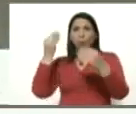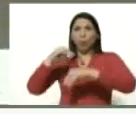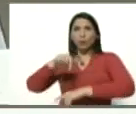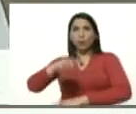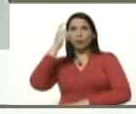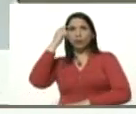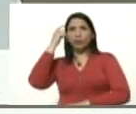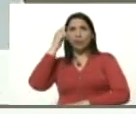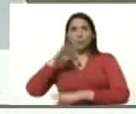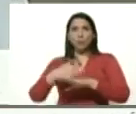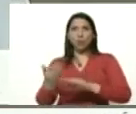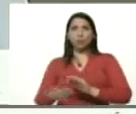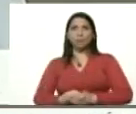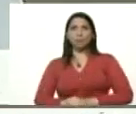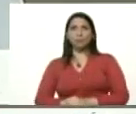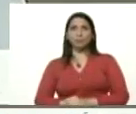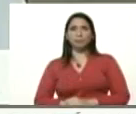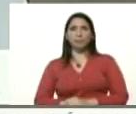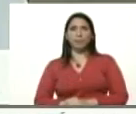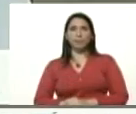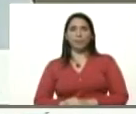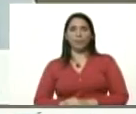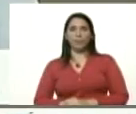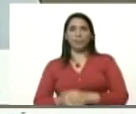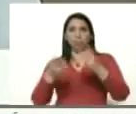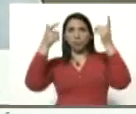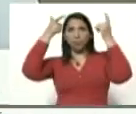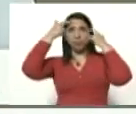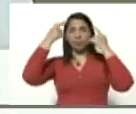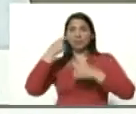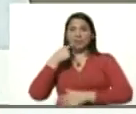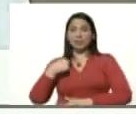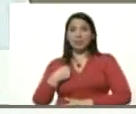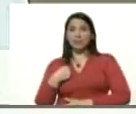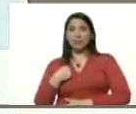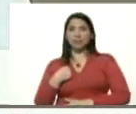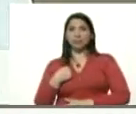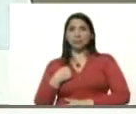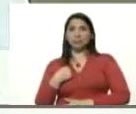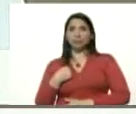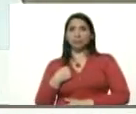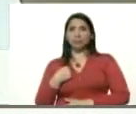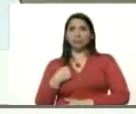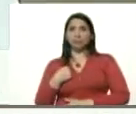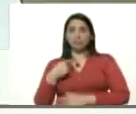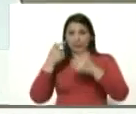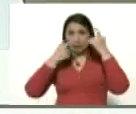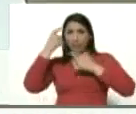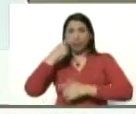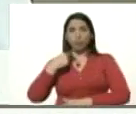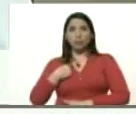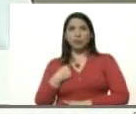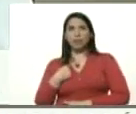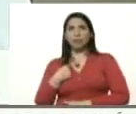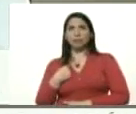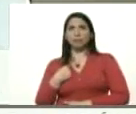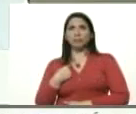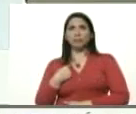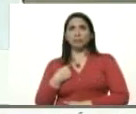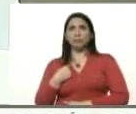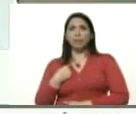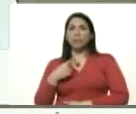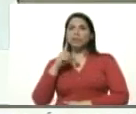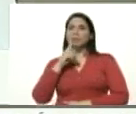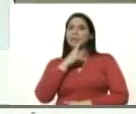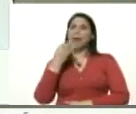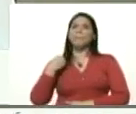hoy, porque además el comandante Chávez nos decía en versos de Víctor Valera Mora, llamadme, solamente llamadme